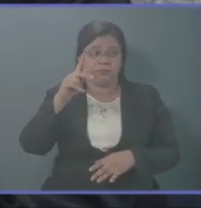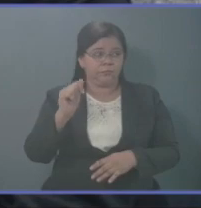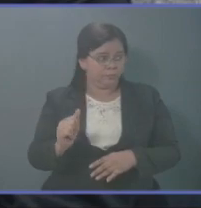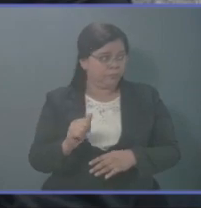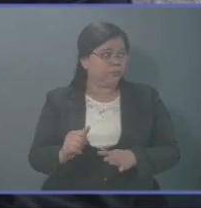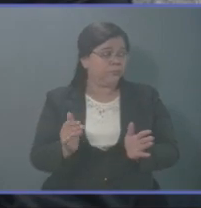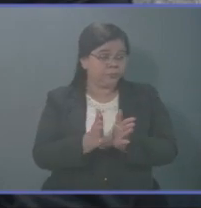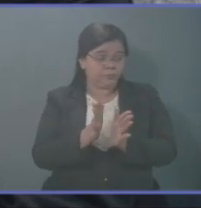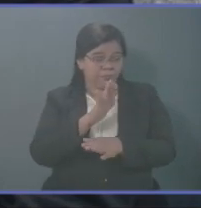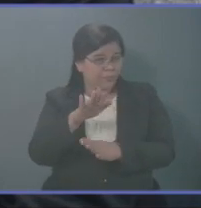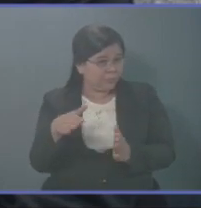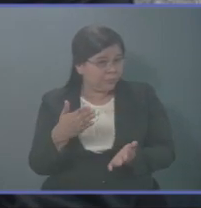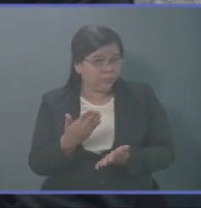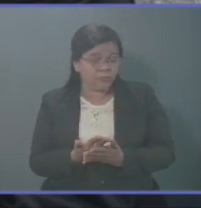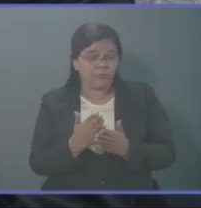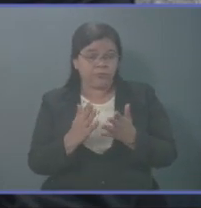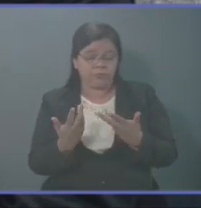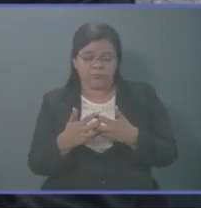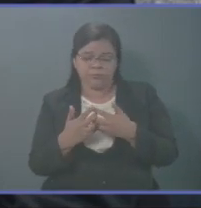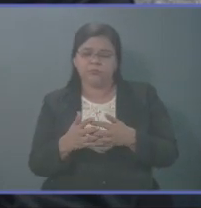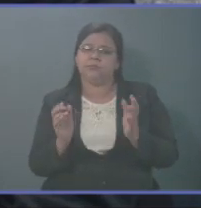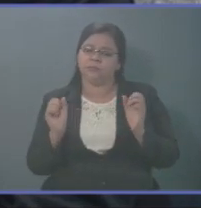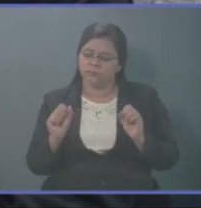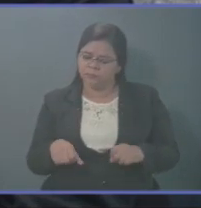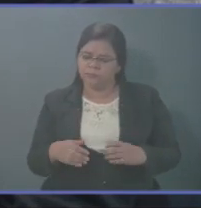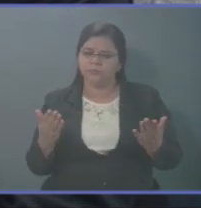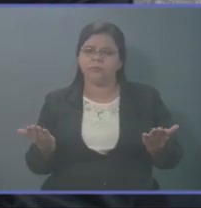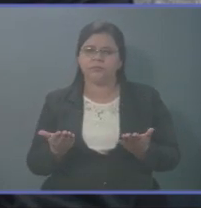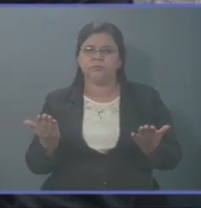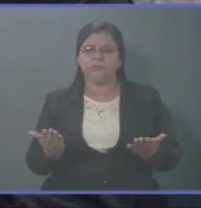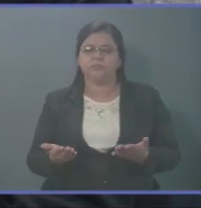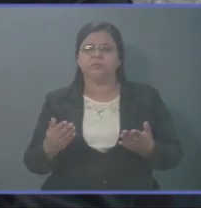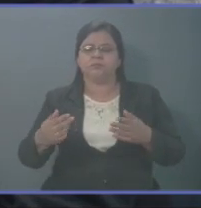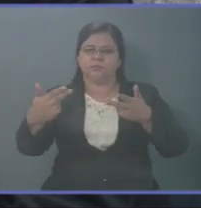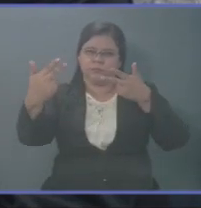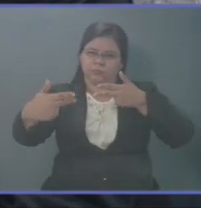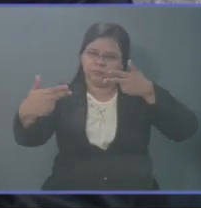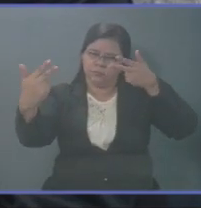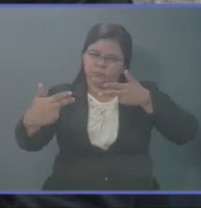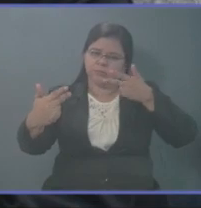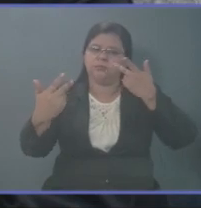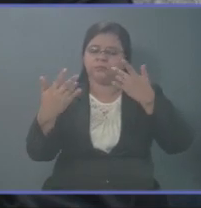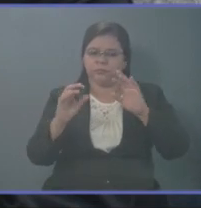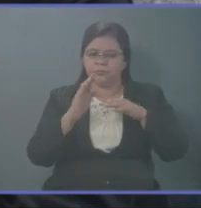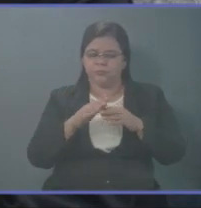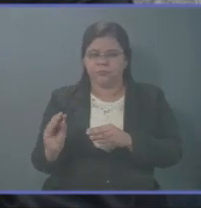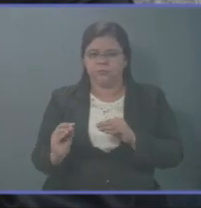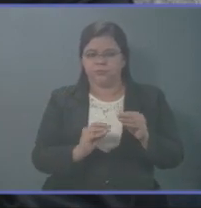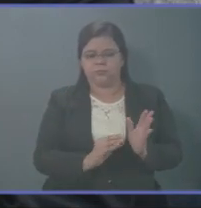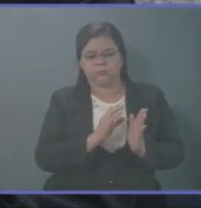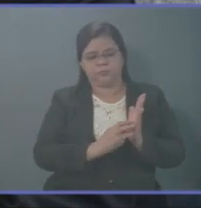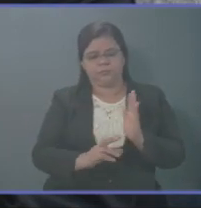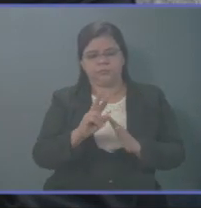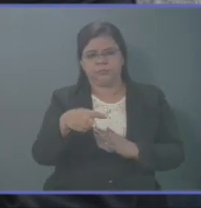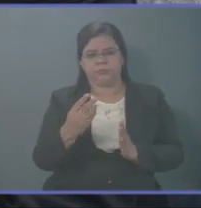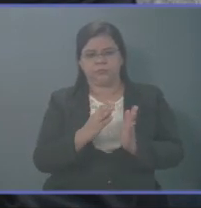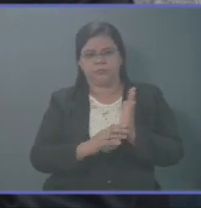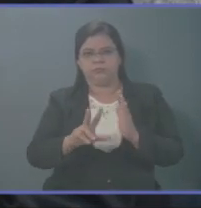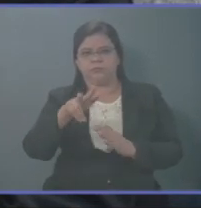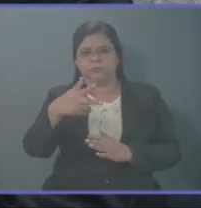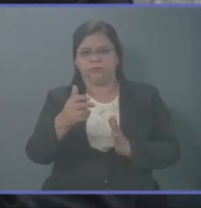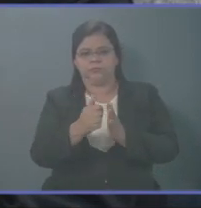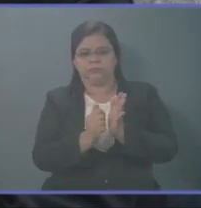todo tipo de personas jurídicas podrán realizarse por videoconferencia aplicando lo dispuesto en el inciso segundo y tercero del